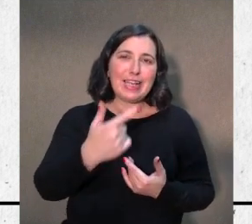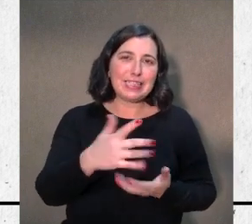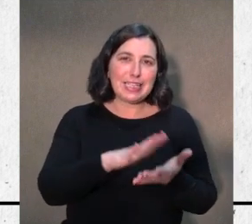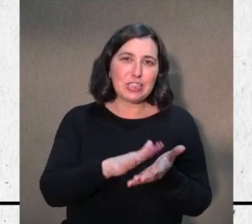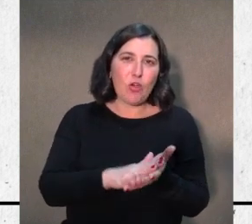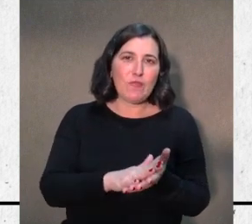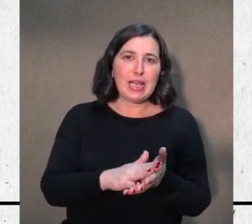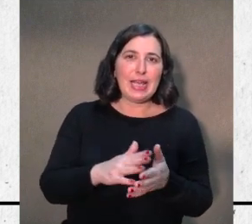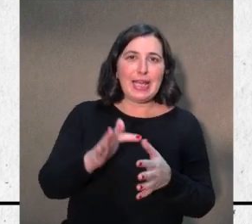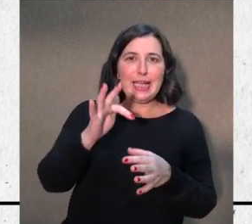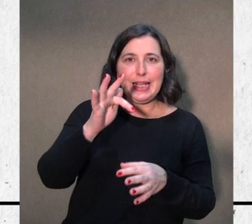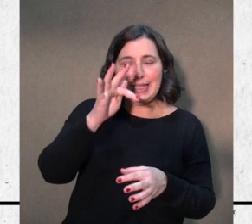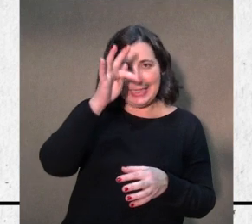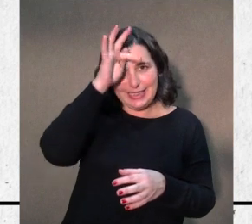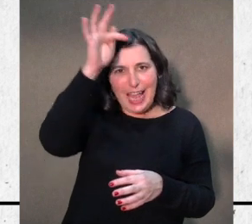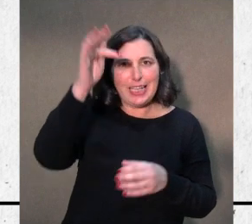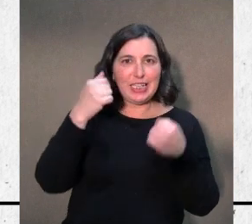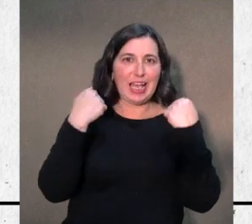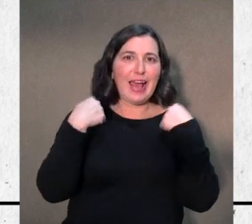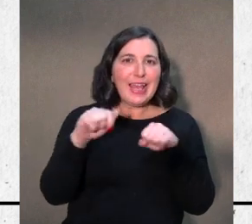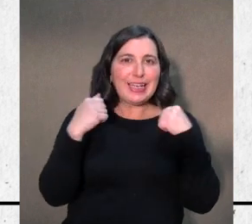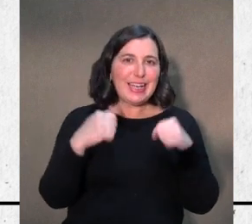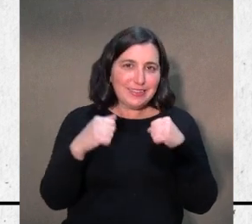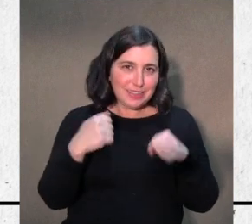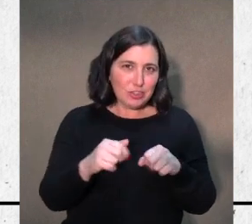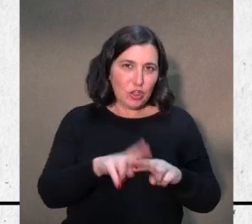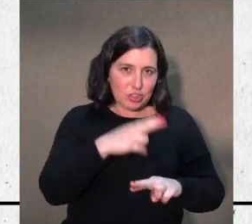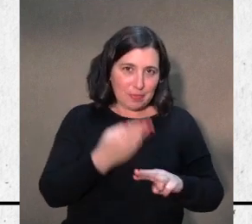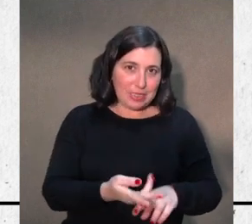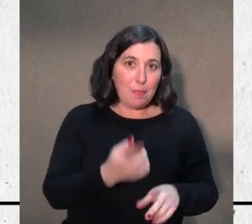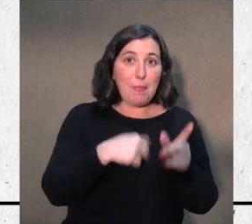mismo lo tenemos que tocar, la misma obra la tenemos que tocar muchas veces,